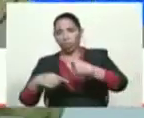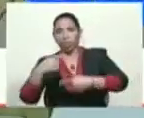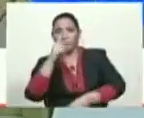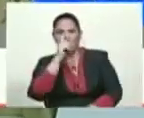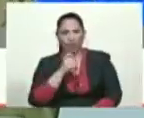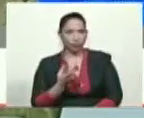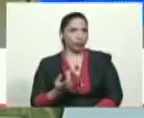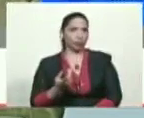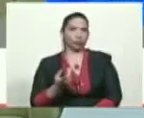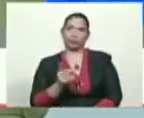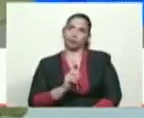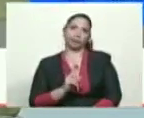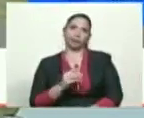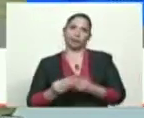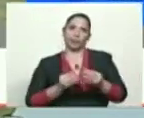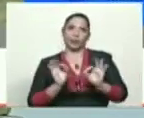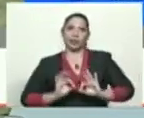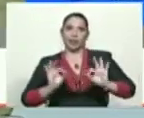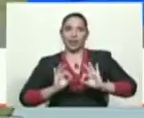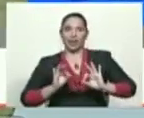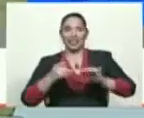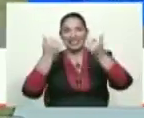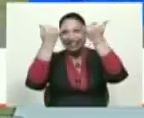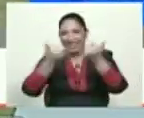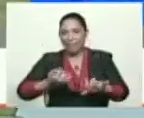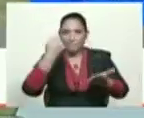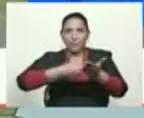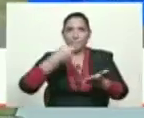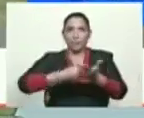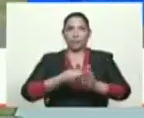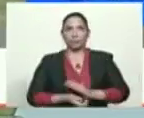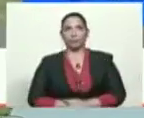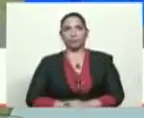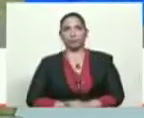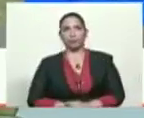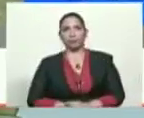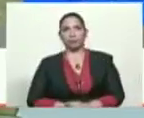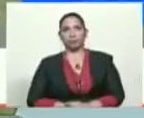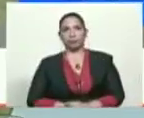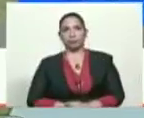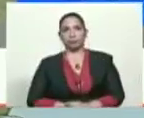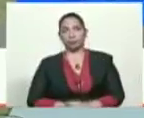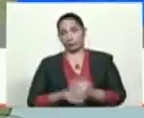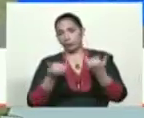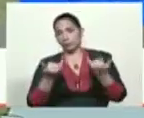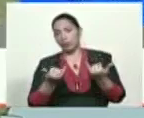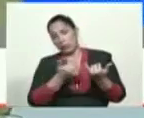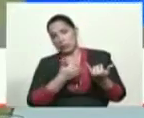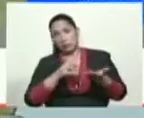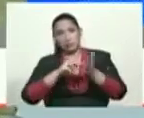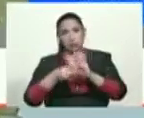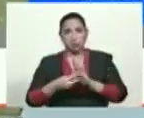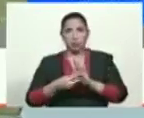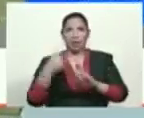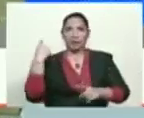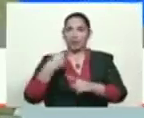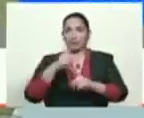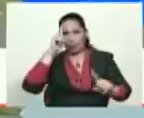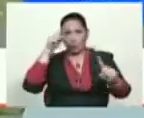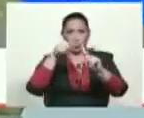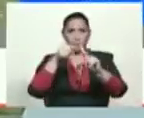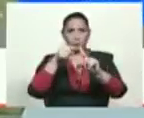frito tiene que llegar ya el recurso y correctamente quiere decir que se tiene que cumplir la meta